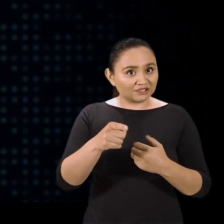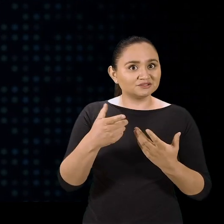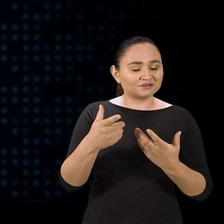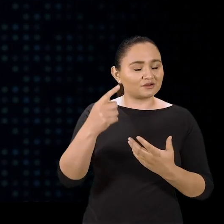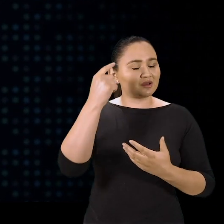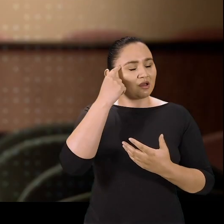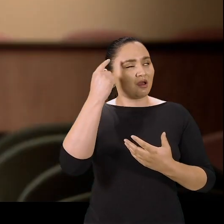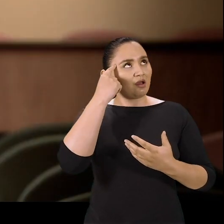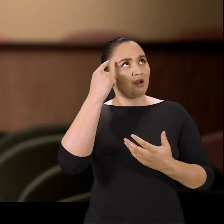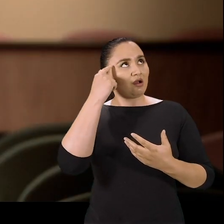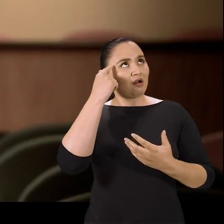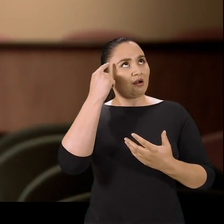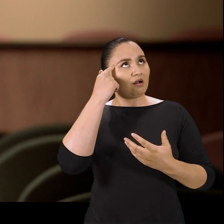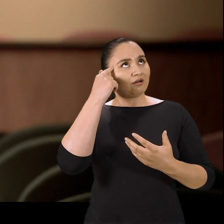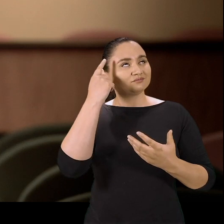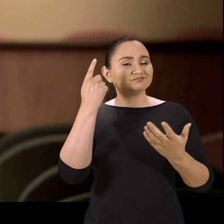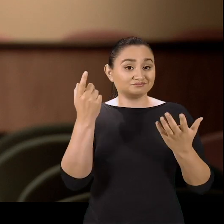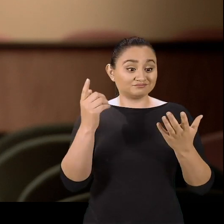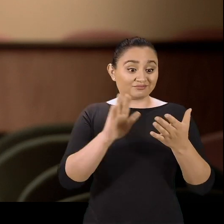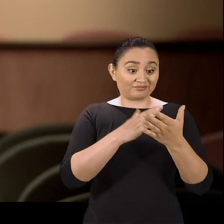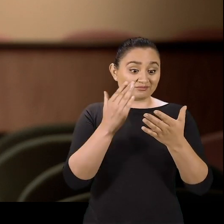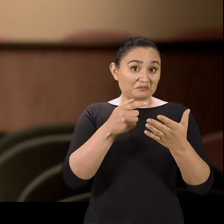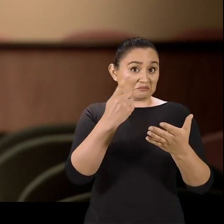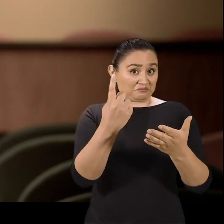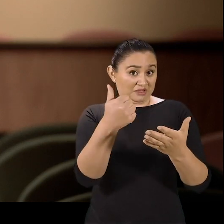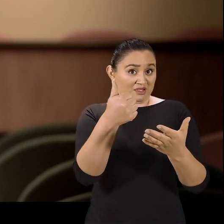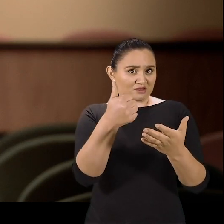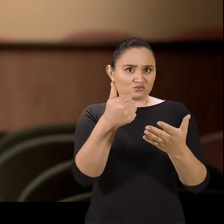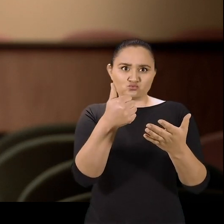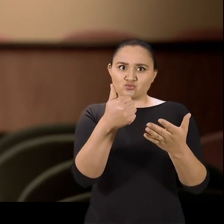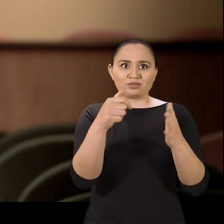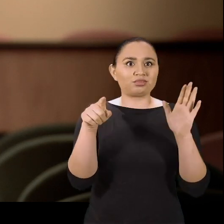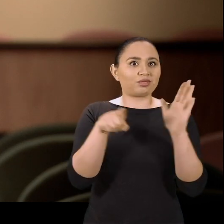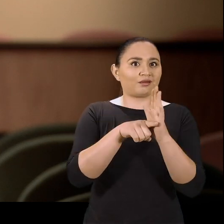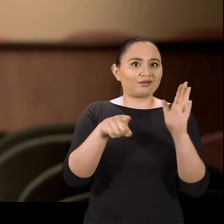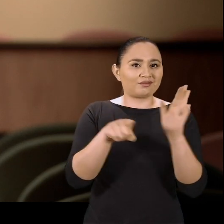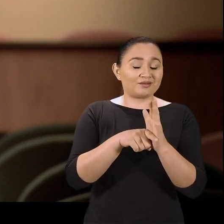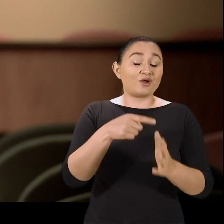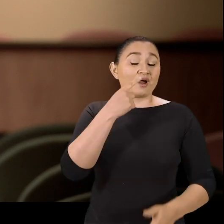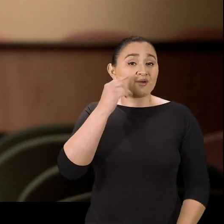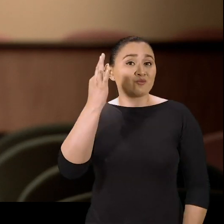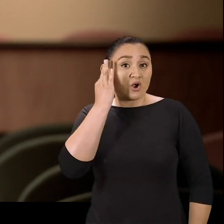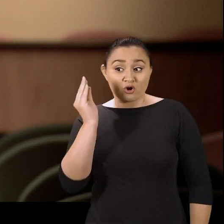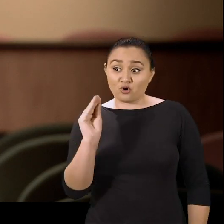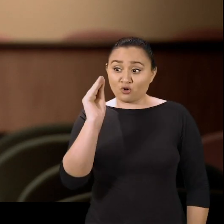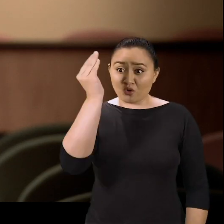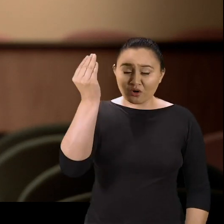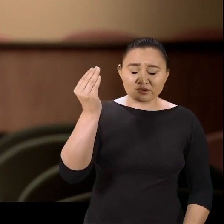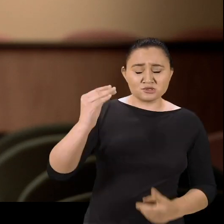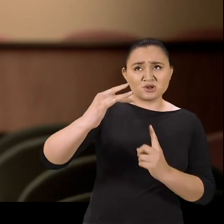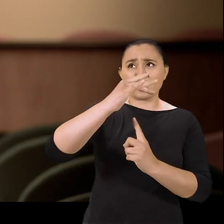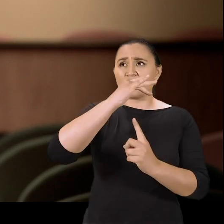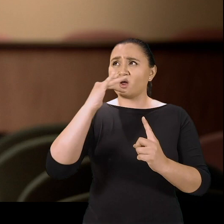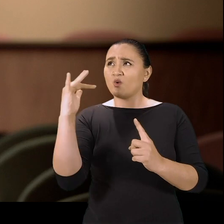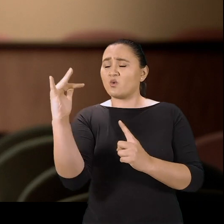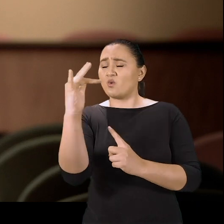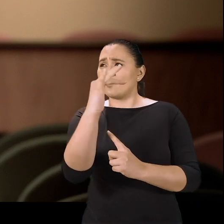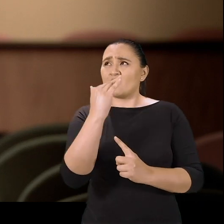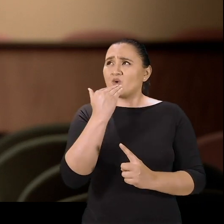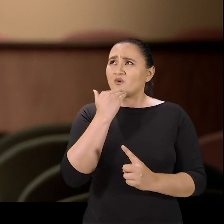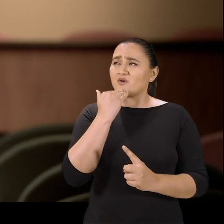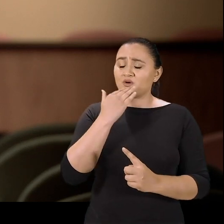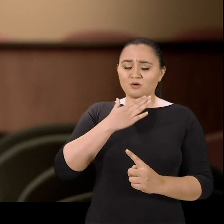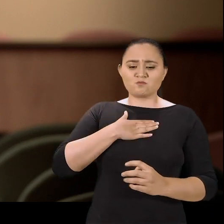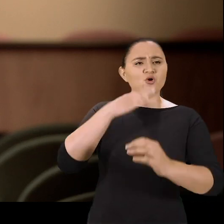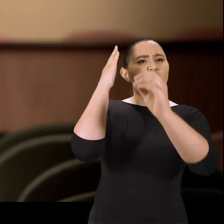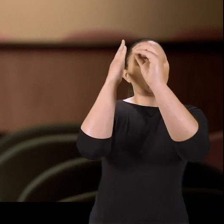hacerlo es cierto que evidentemente son blogs negativos son sitios negativos en los que los pacientes se están fundamentando todo